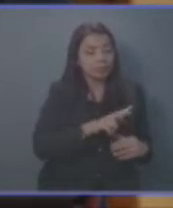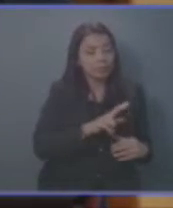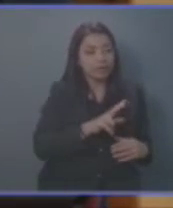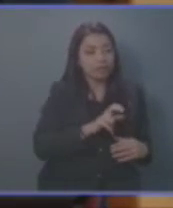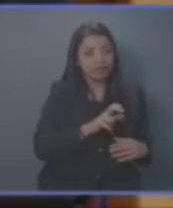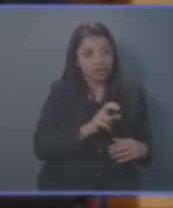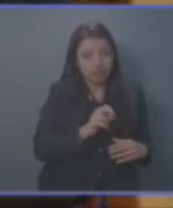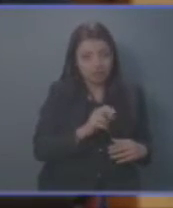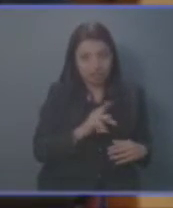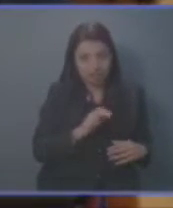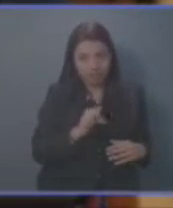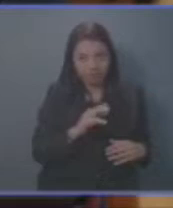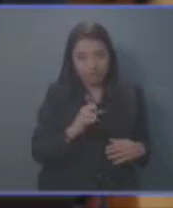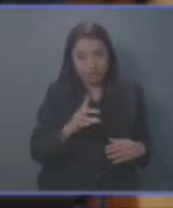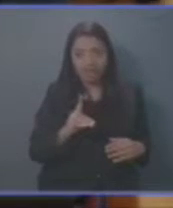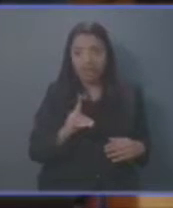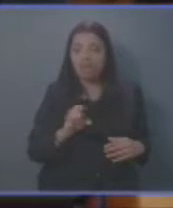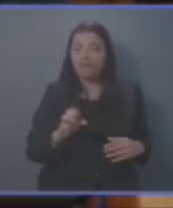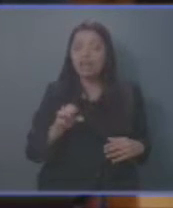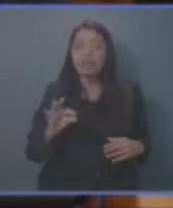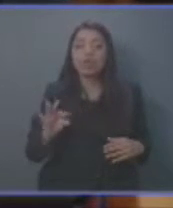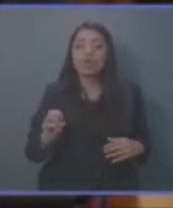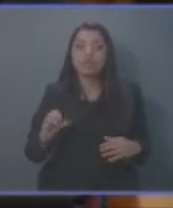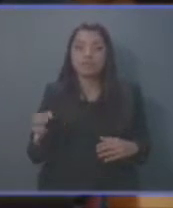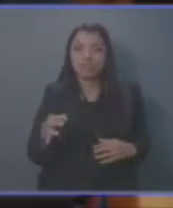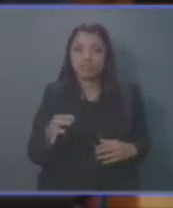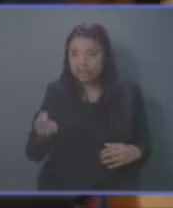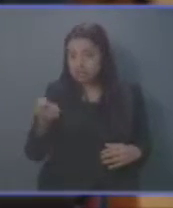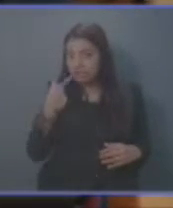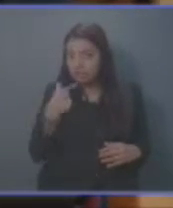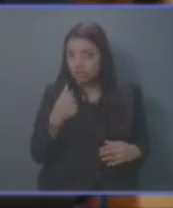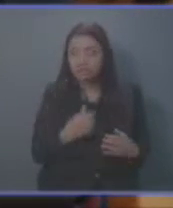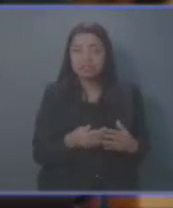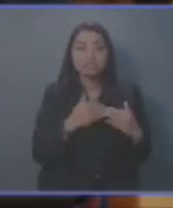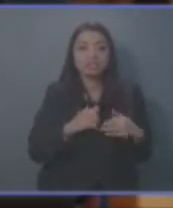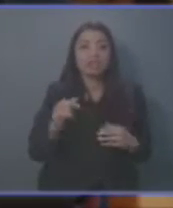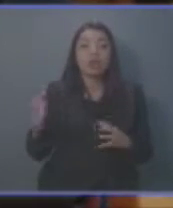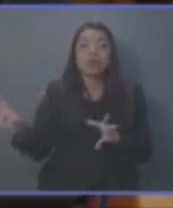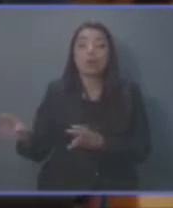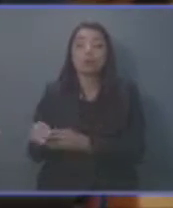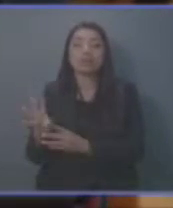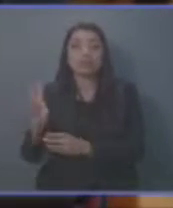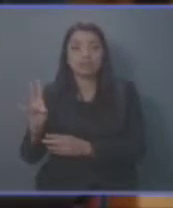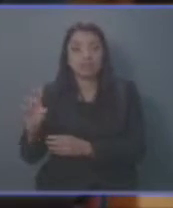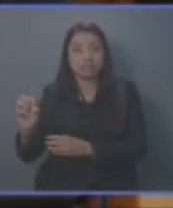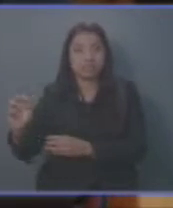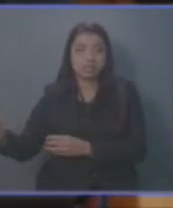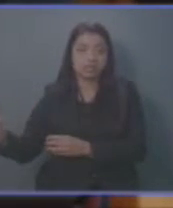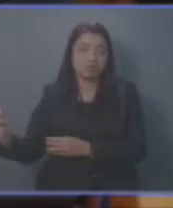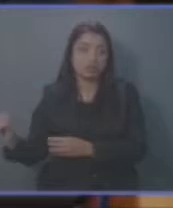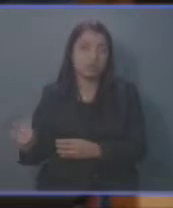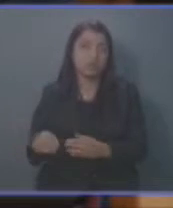90 tabletas FSA, cantidad 700.